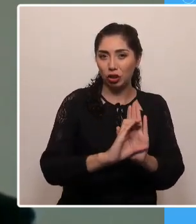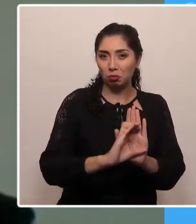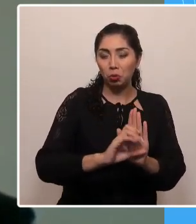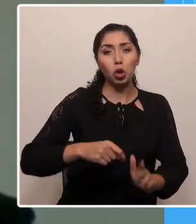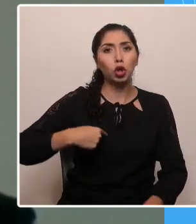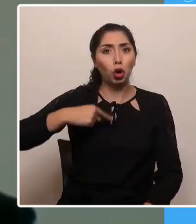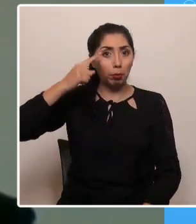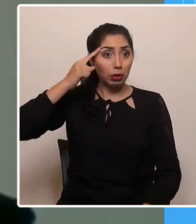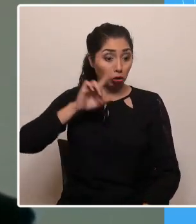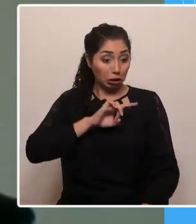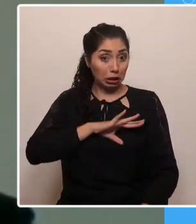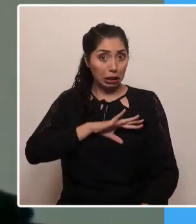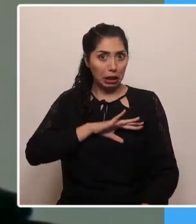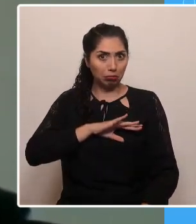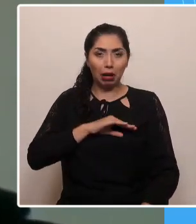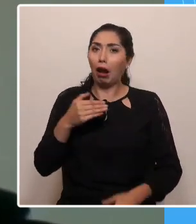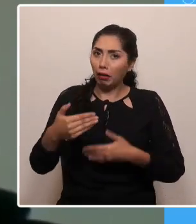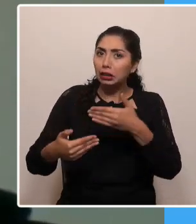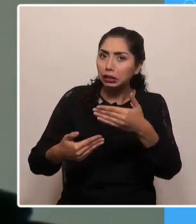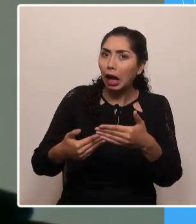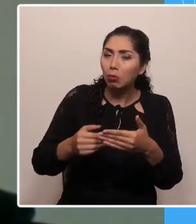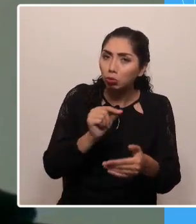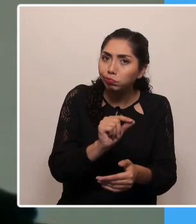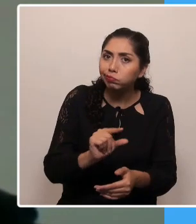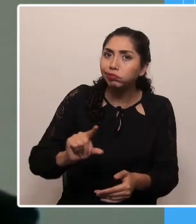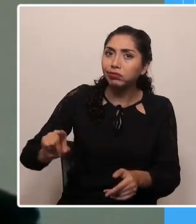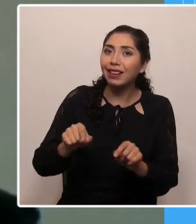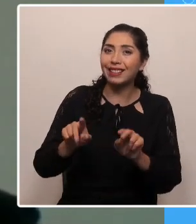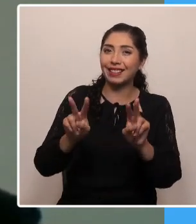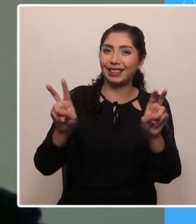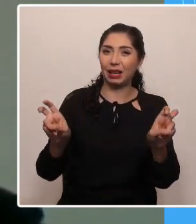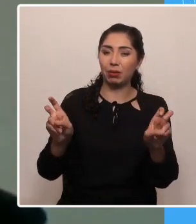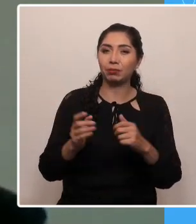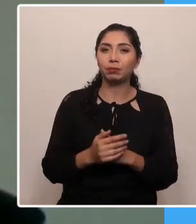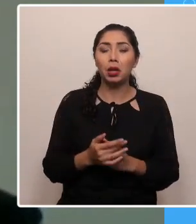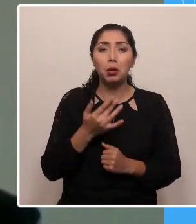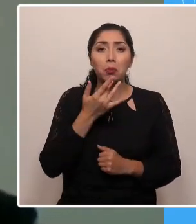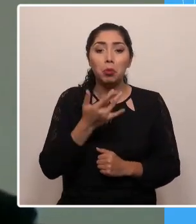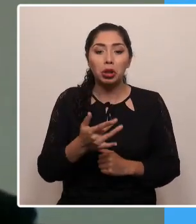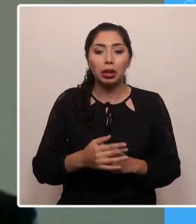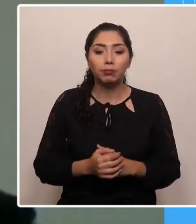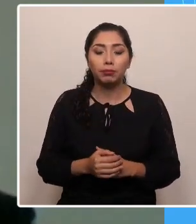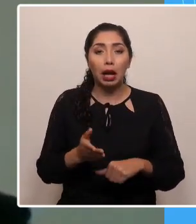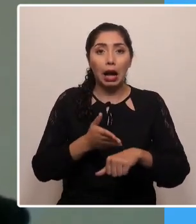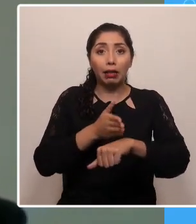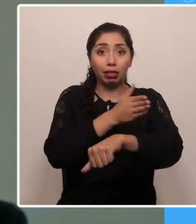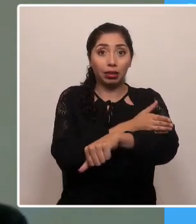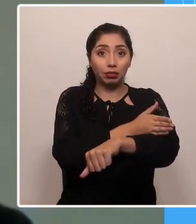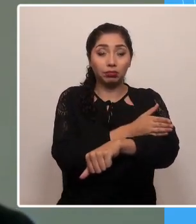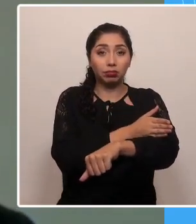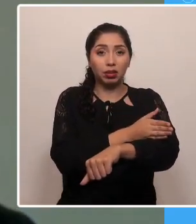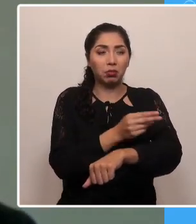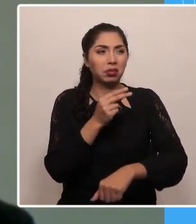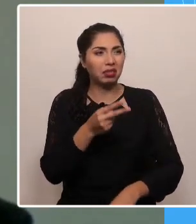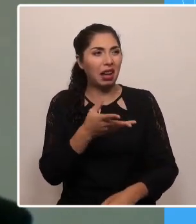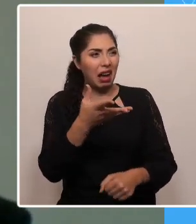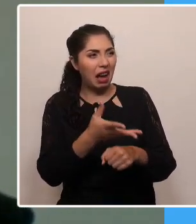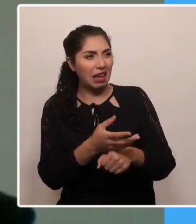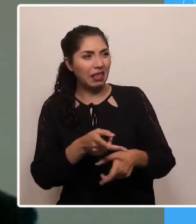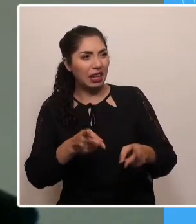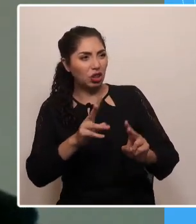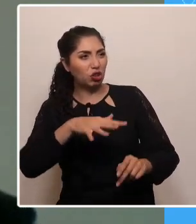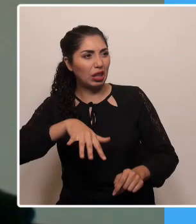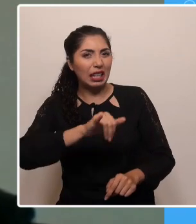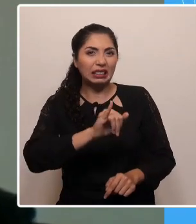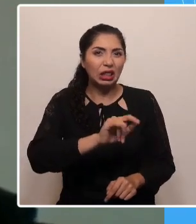en Chile en esta materia porque ya no se discute que existan derechos sociales. Hasta 2 o 3 años